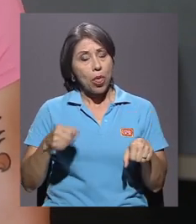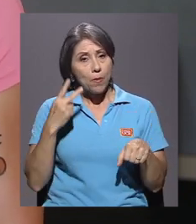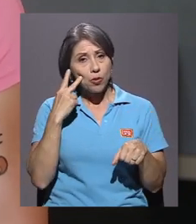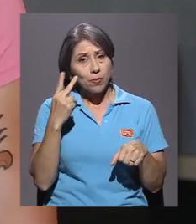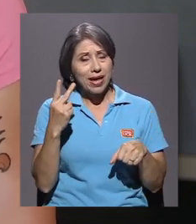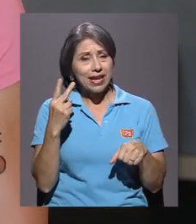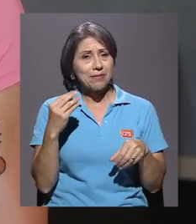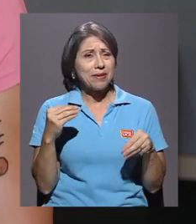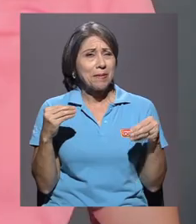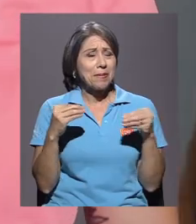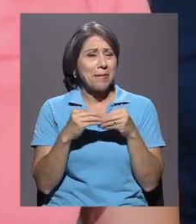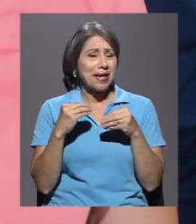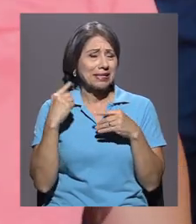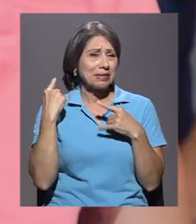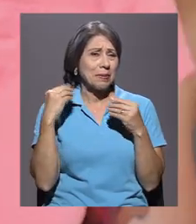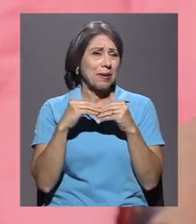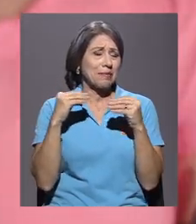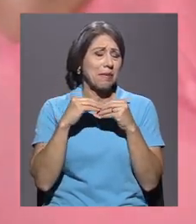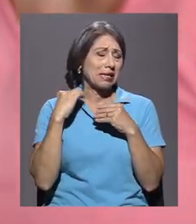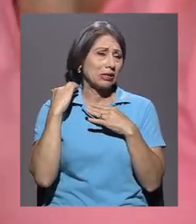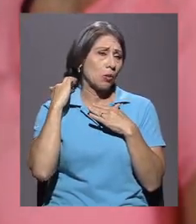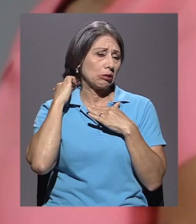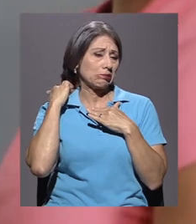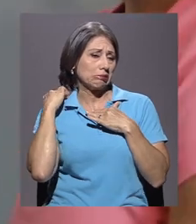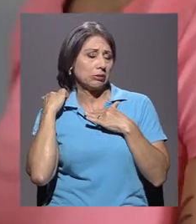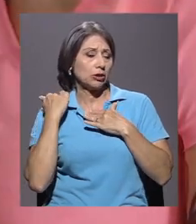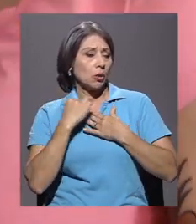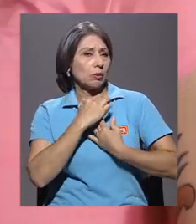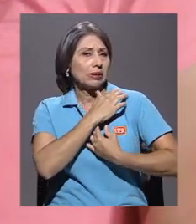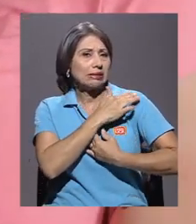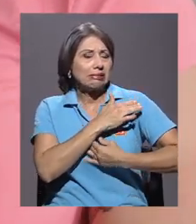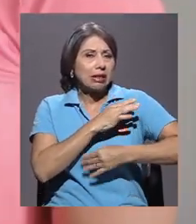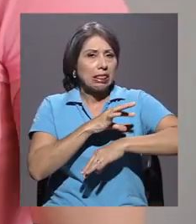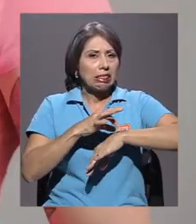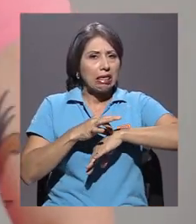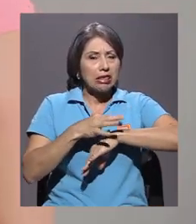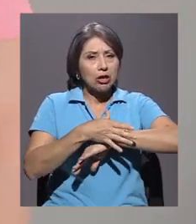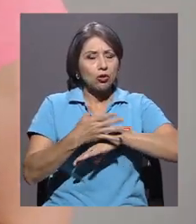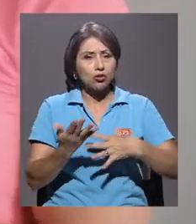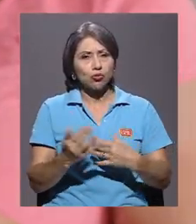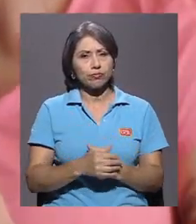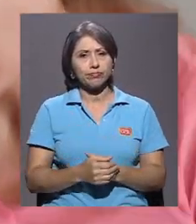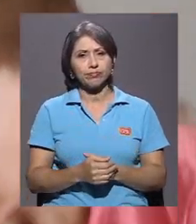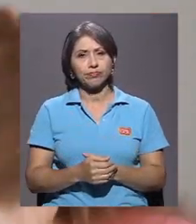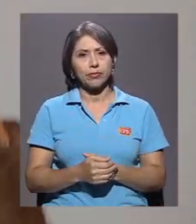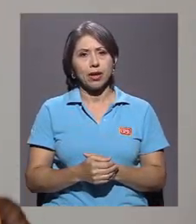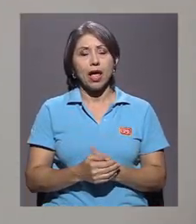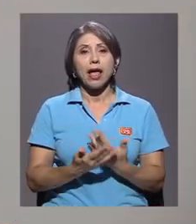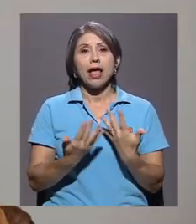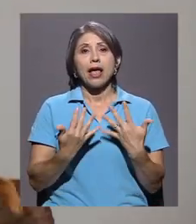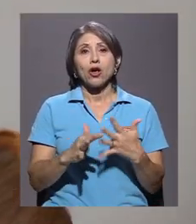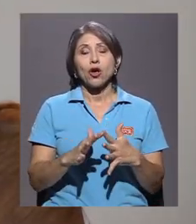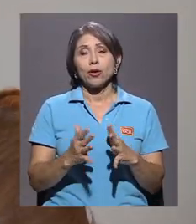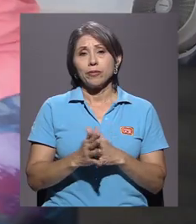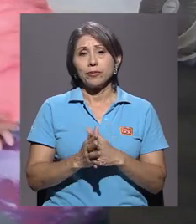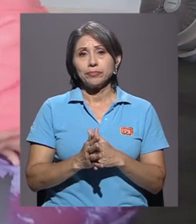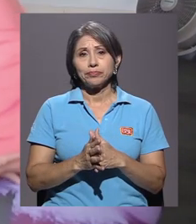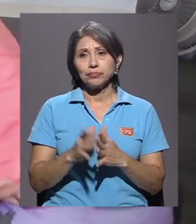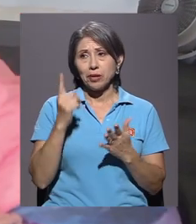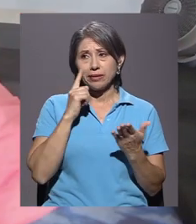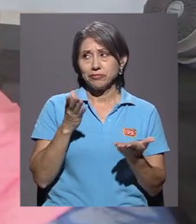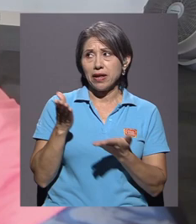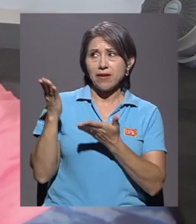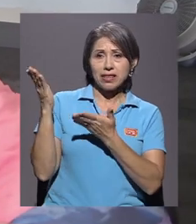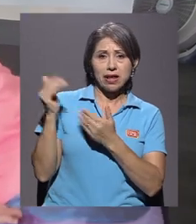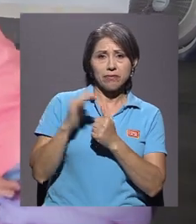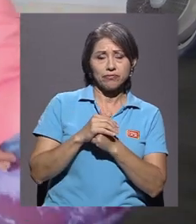el mayor número de lesiones es a nivel muscular y a nivel tendinoso. Levantar la barra sobre la cabeza